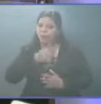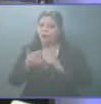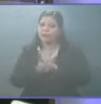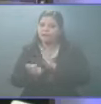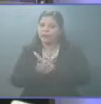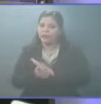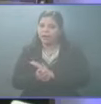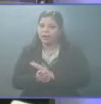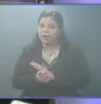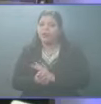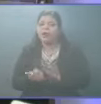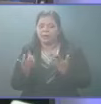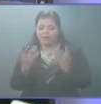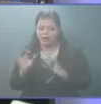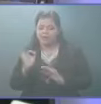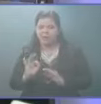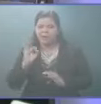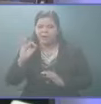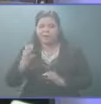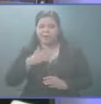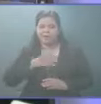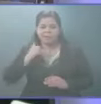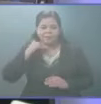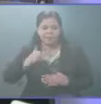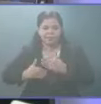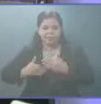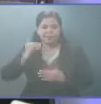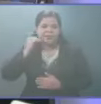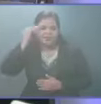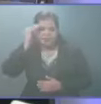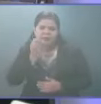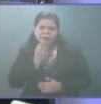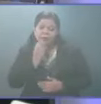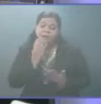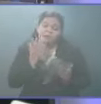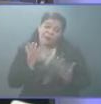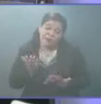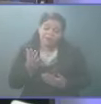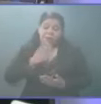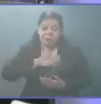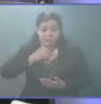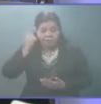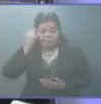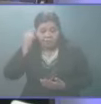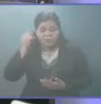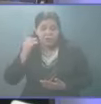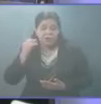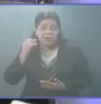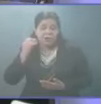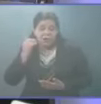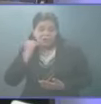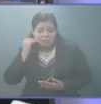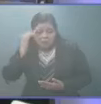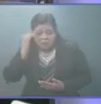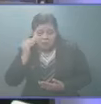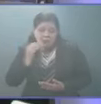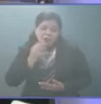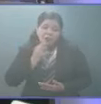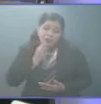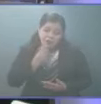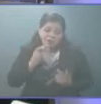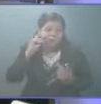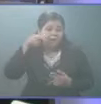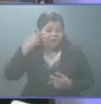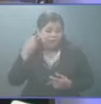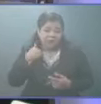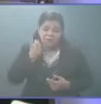rodea, voy a tener un envejecimiento exitoso. Pero si yo condeno el envejecimiento per se solo a enfermedades, lo más seguro es que voy a